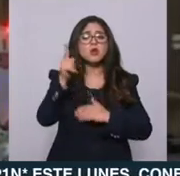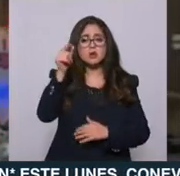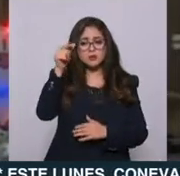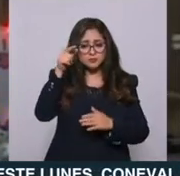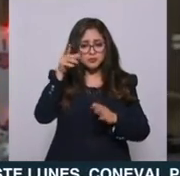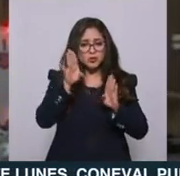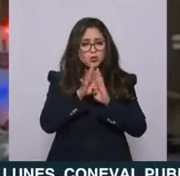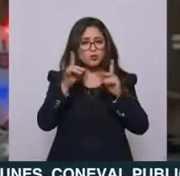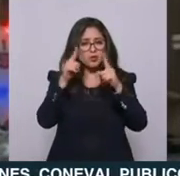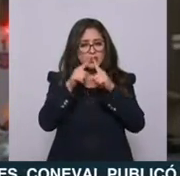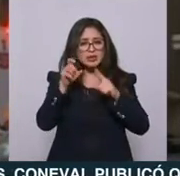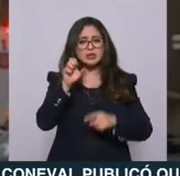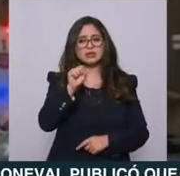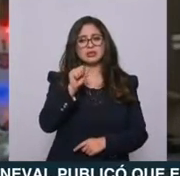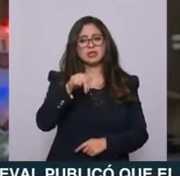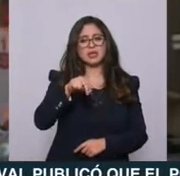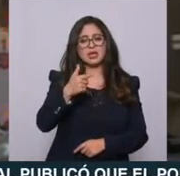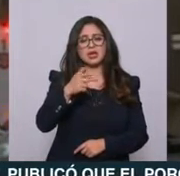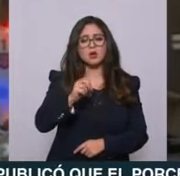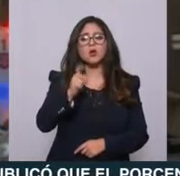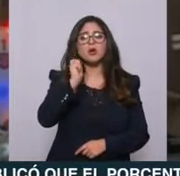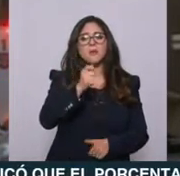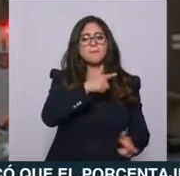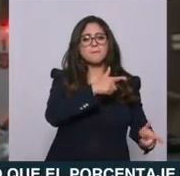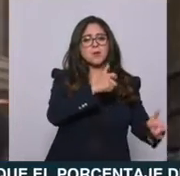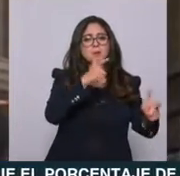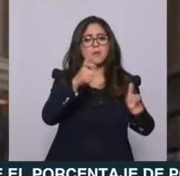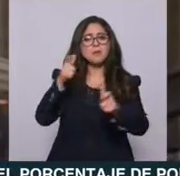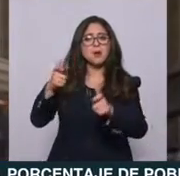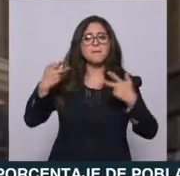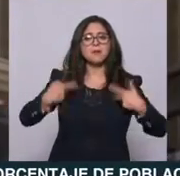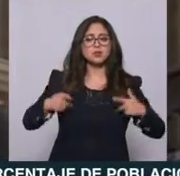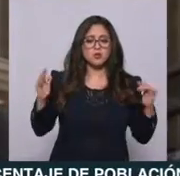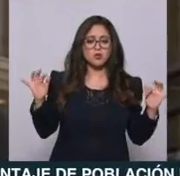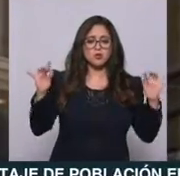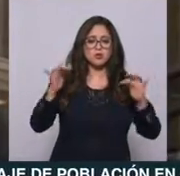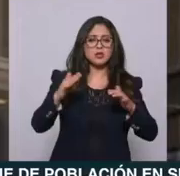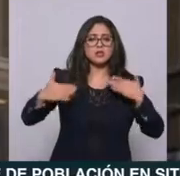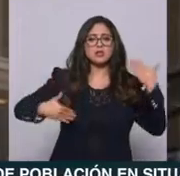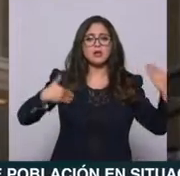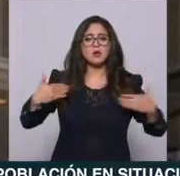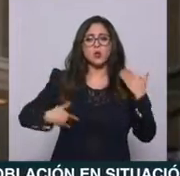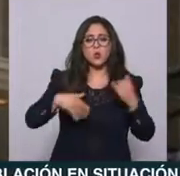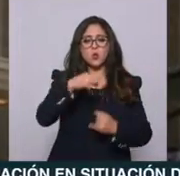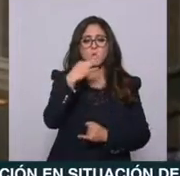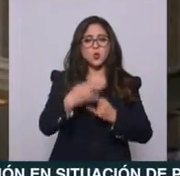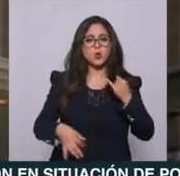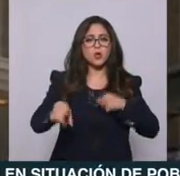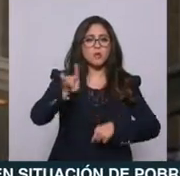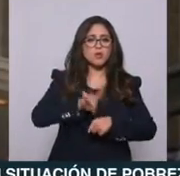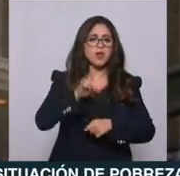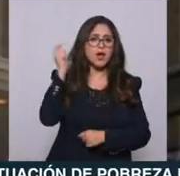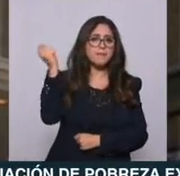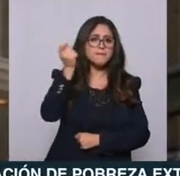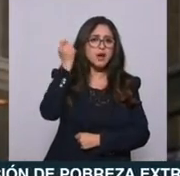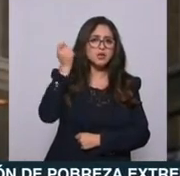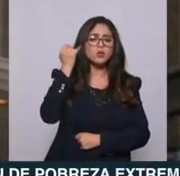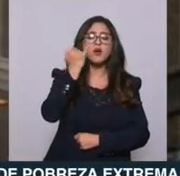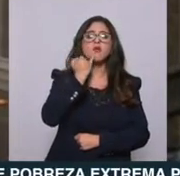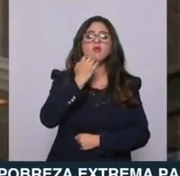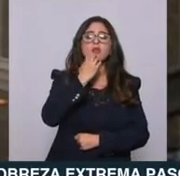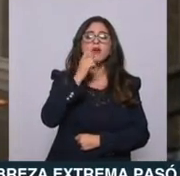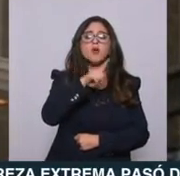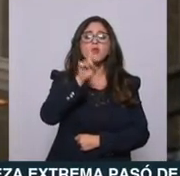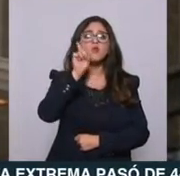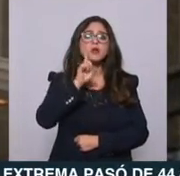Diego, California, y disparó contra los asistentes de la celebración del último día de la Pascua judía. Una mujer de